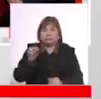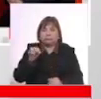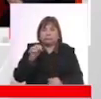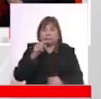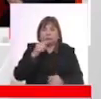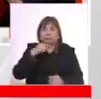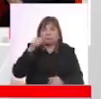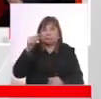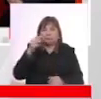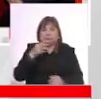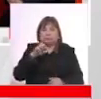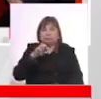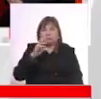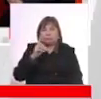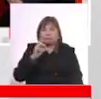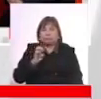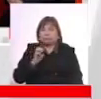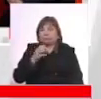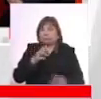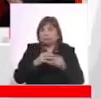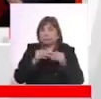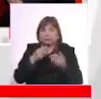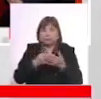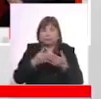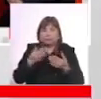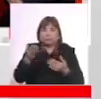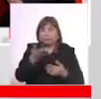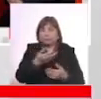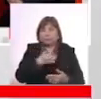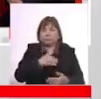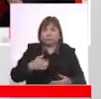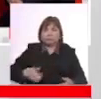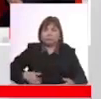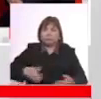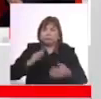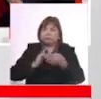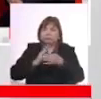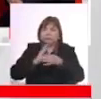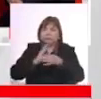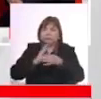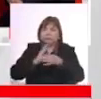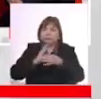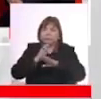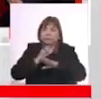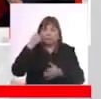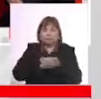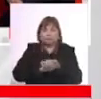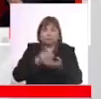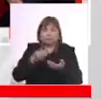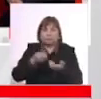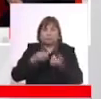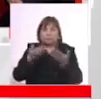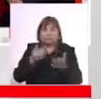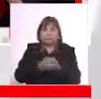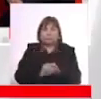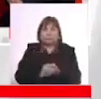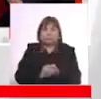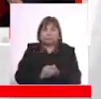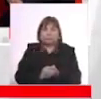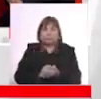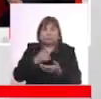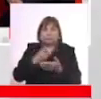2022-PE, producción. Señor presidente, por su intermedio, para proponer que en la primera disposición